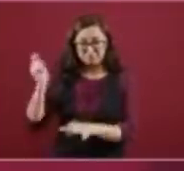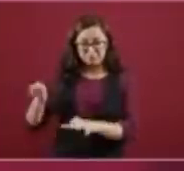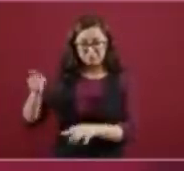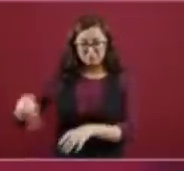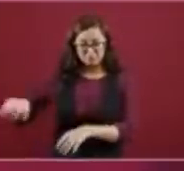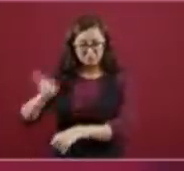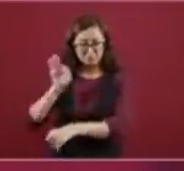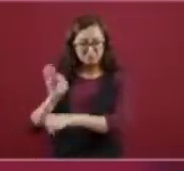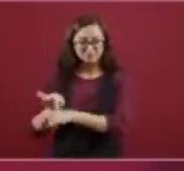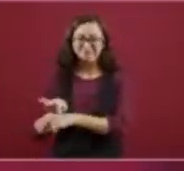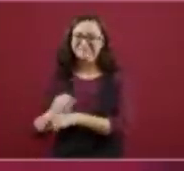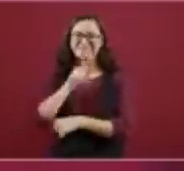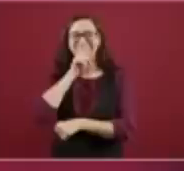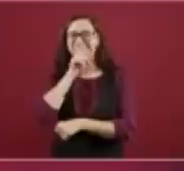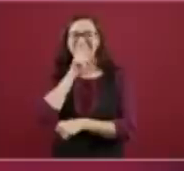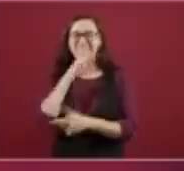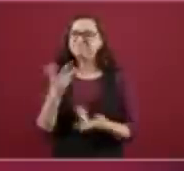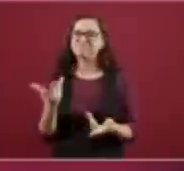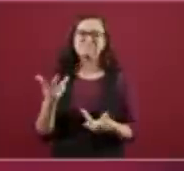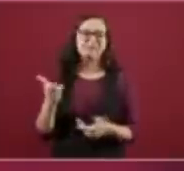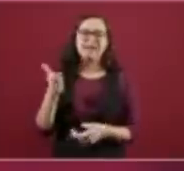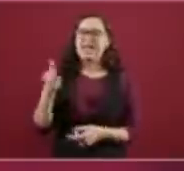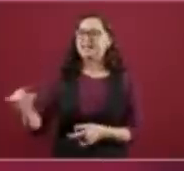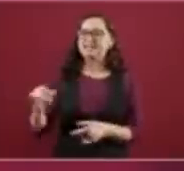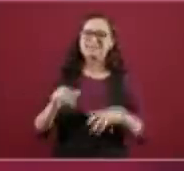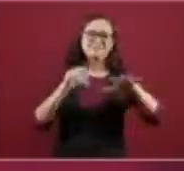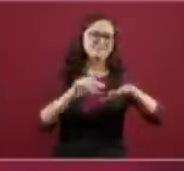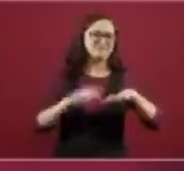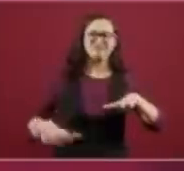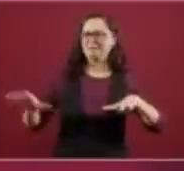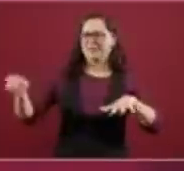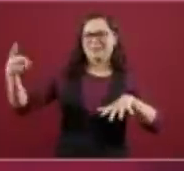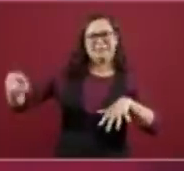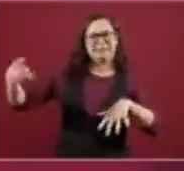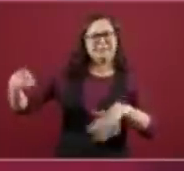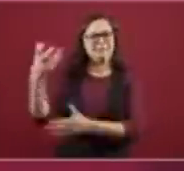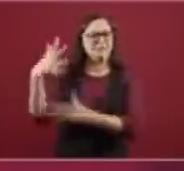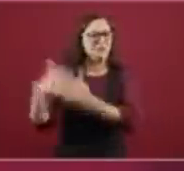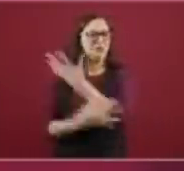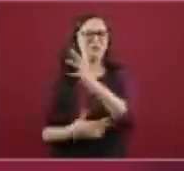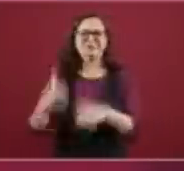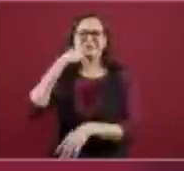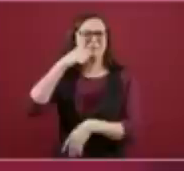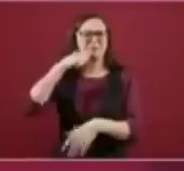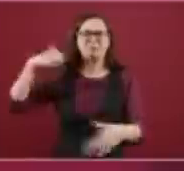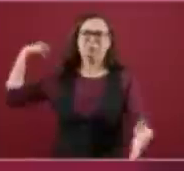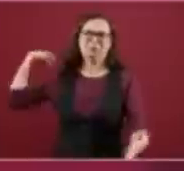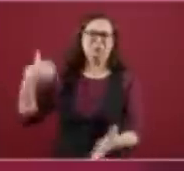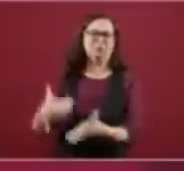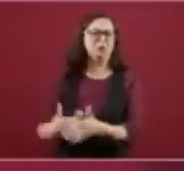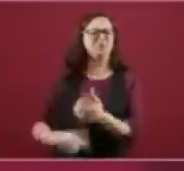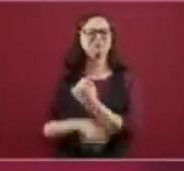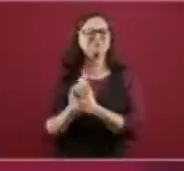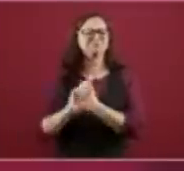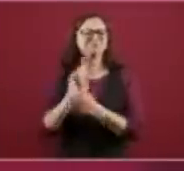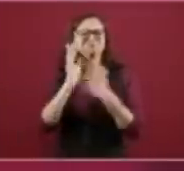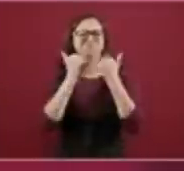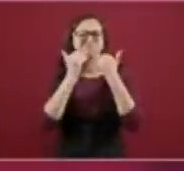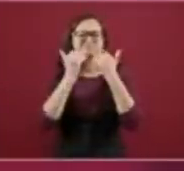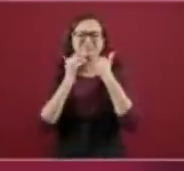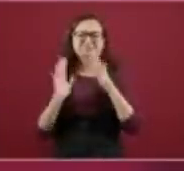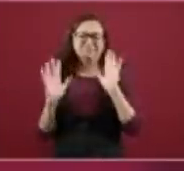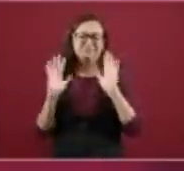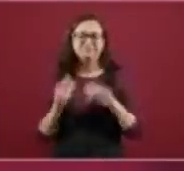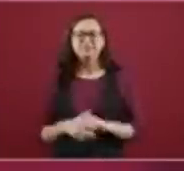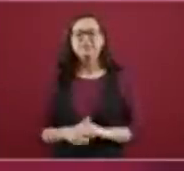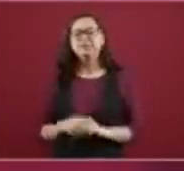históricamente esto es la tercera sección del bosque de Chapultepec, así que en realidad no tiene pues ningún problema, ¿no? También recordar,